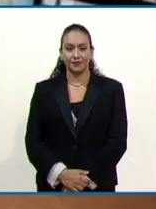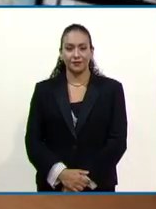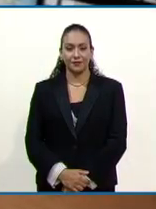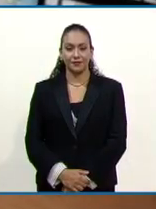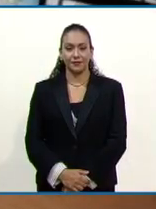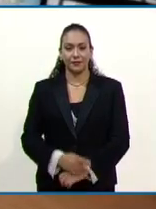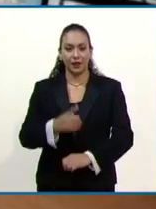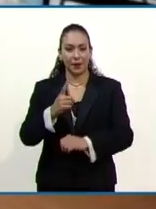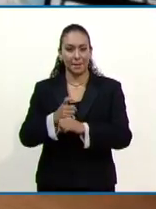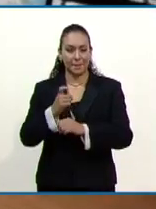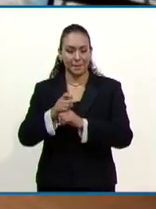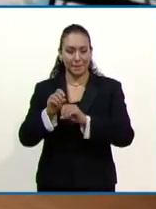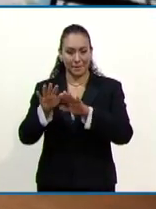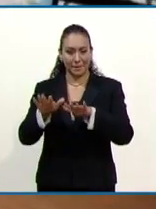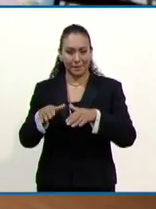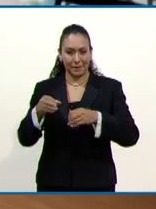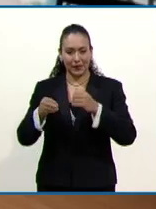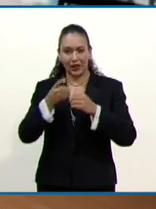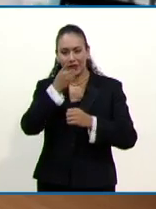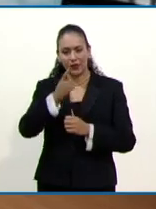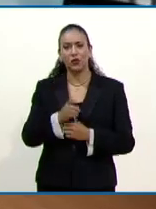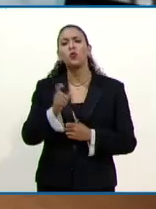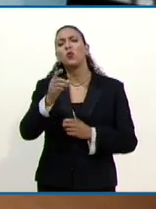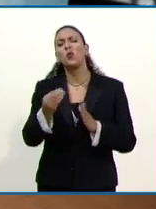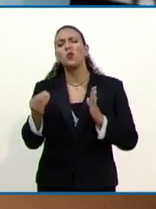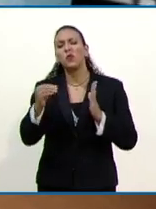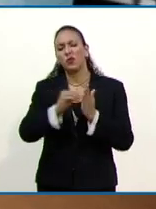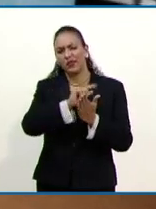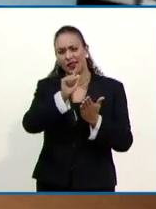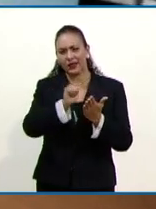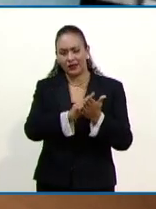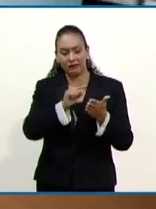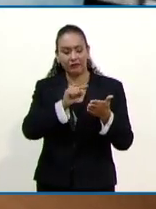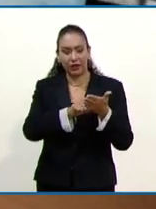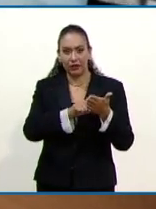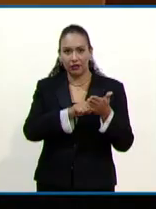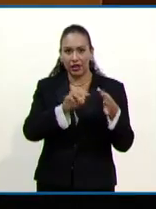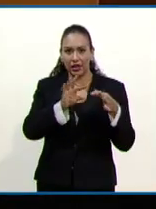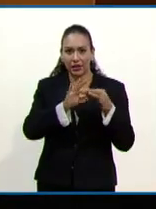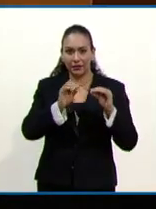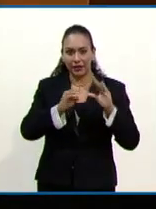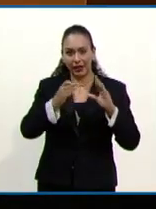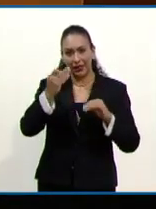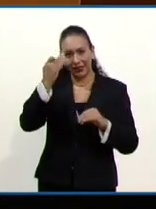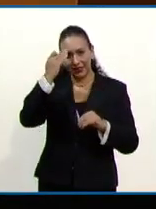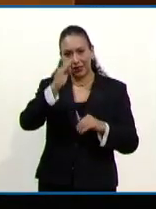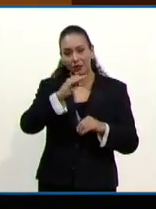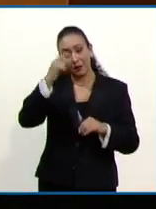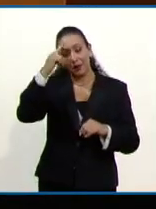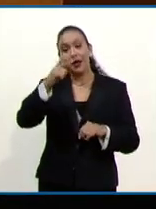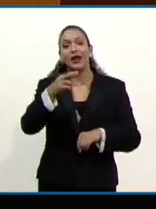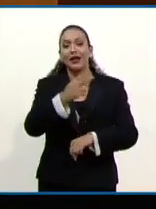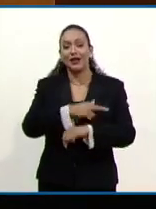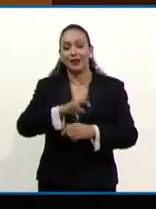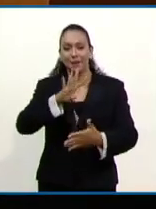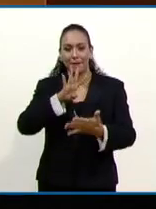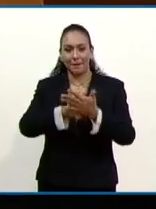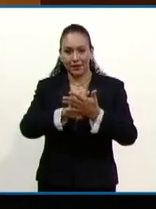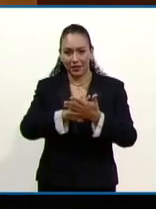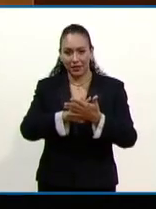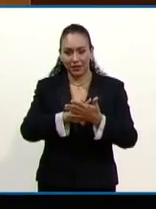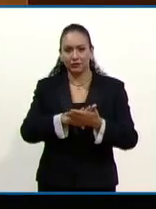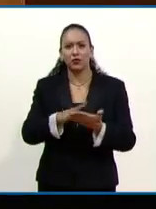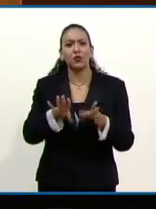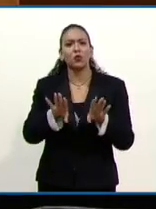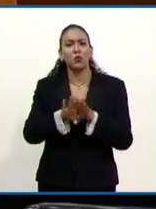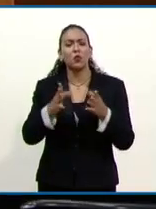La primera sala estableció que cuando una norma no prevé el plazo exacto para la prescripción de la acción penal, se deberá tomar el resultado